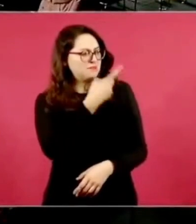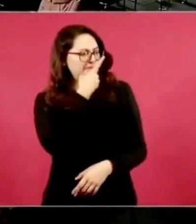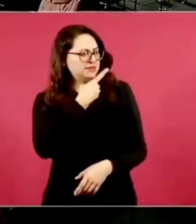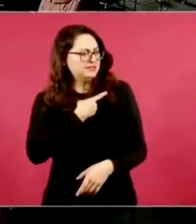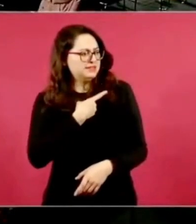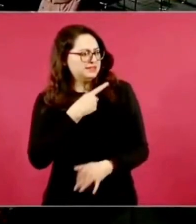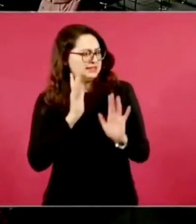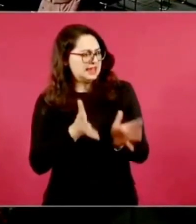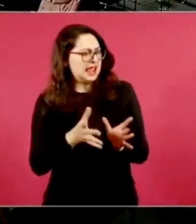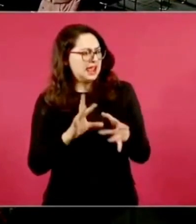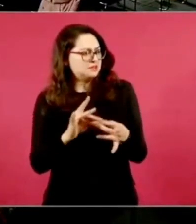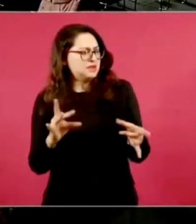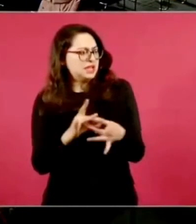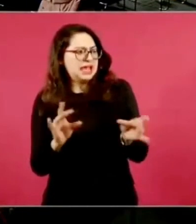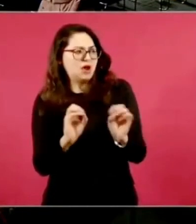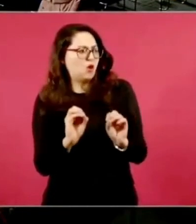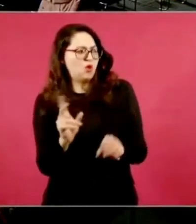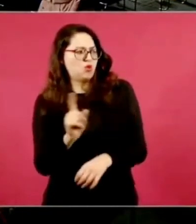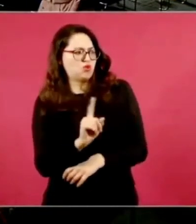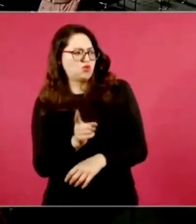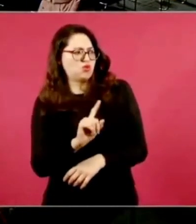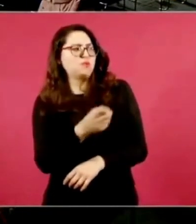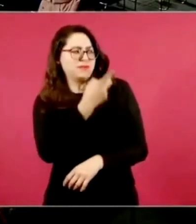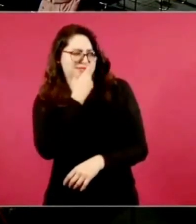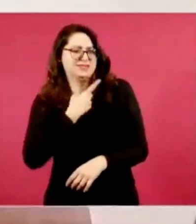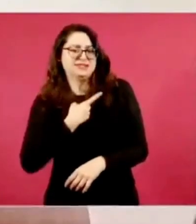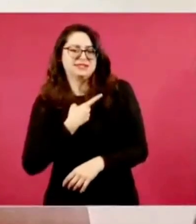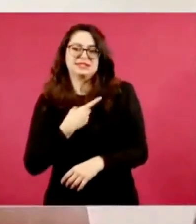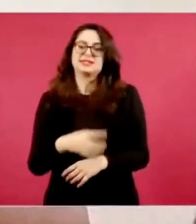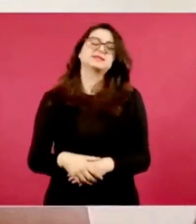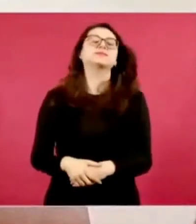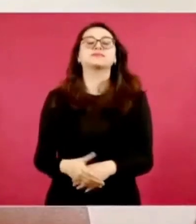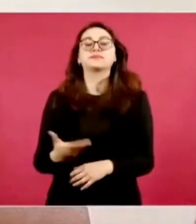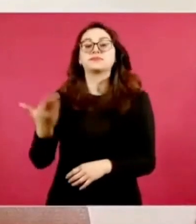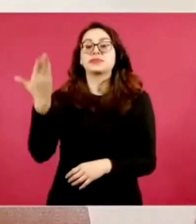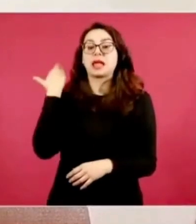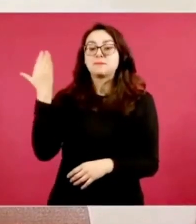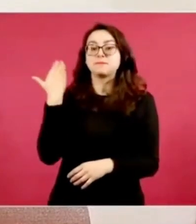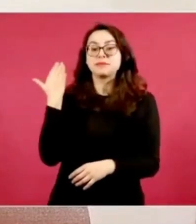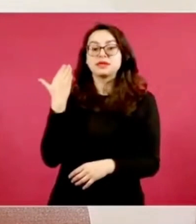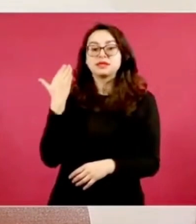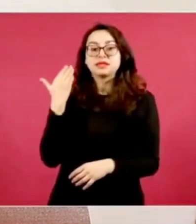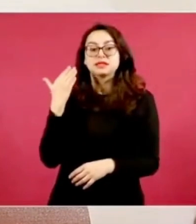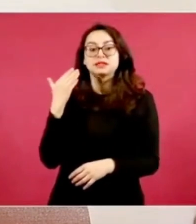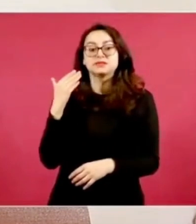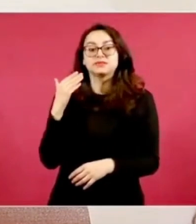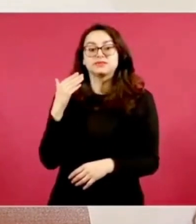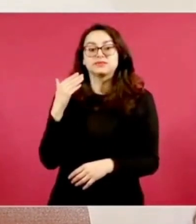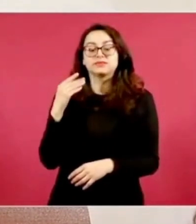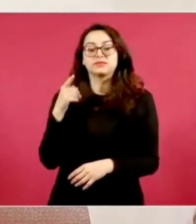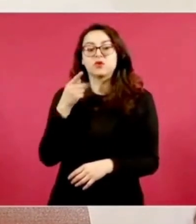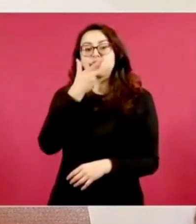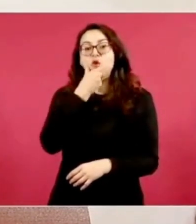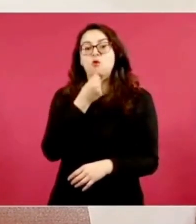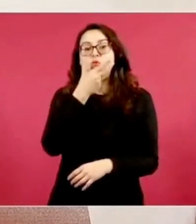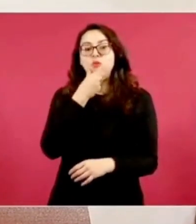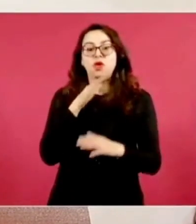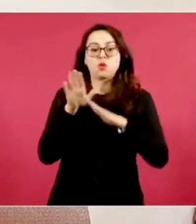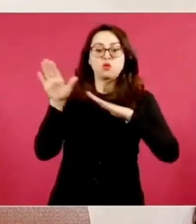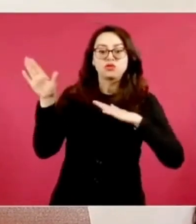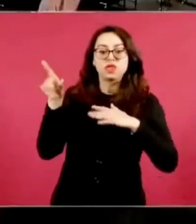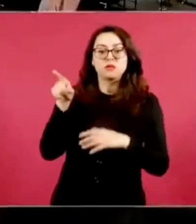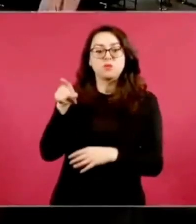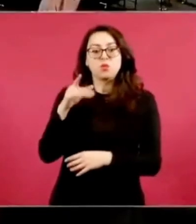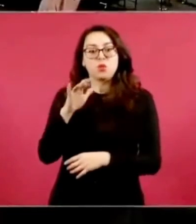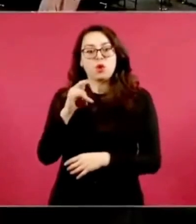conté, de cuando comí hace poco con Cuauhtémoc Blanco. Aquí